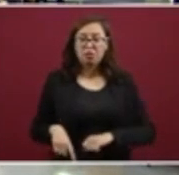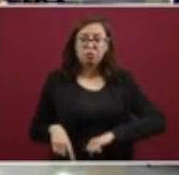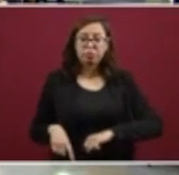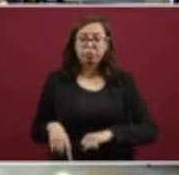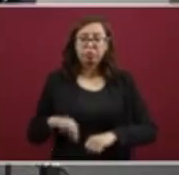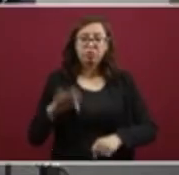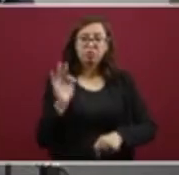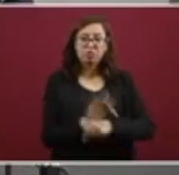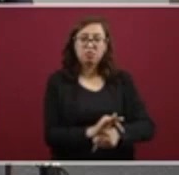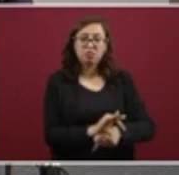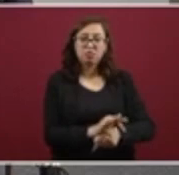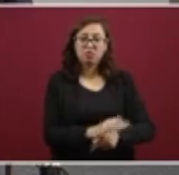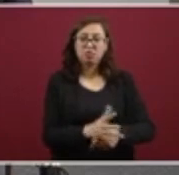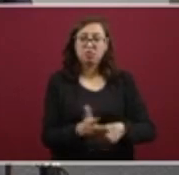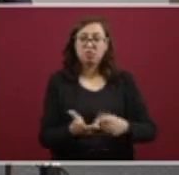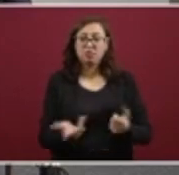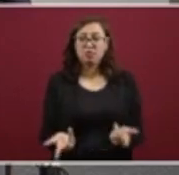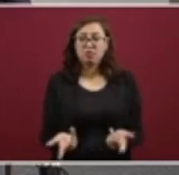que